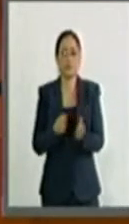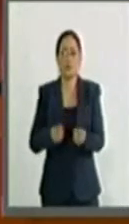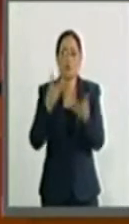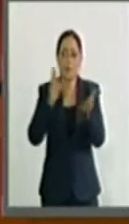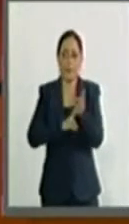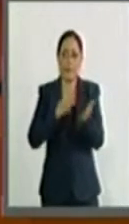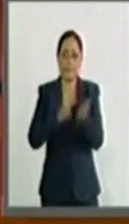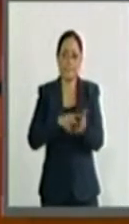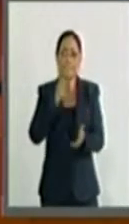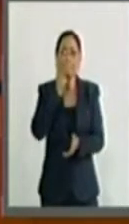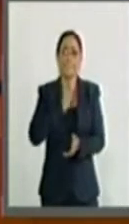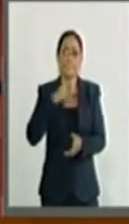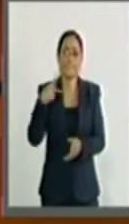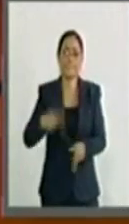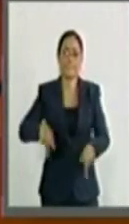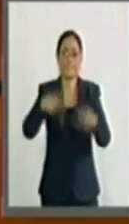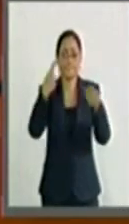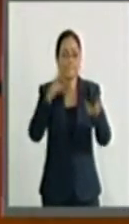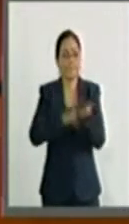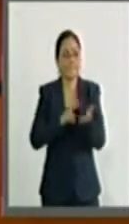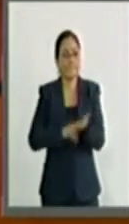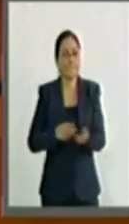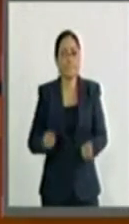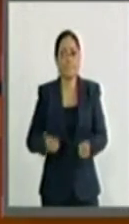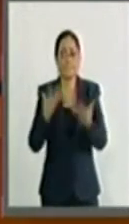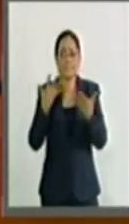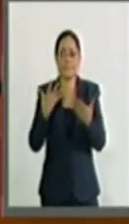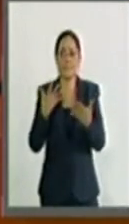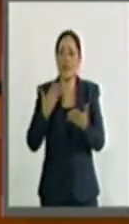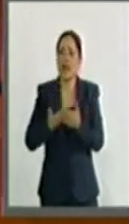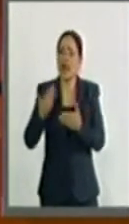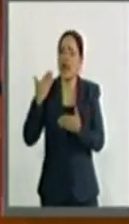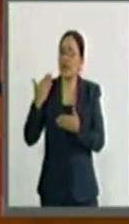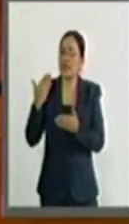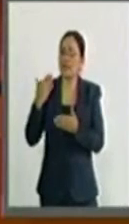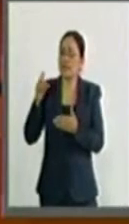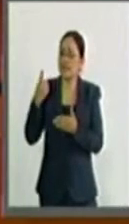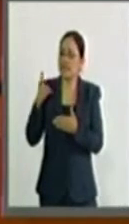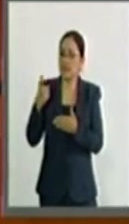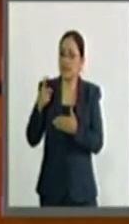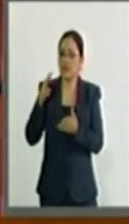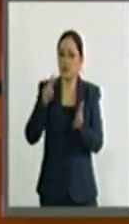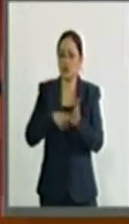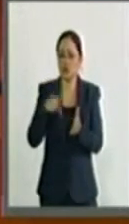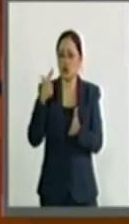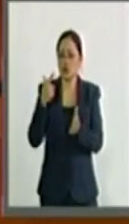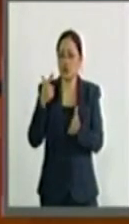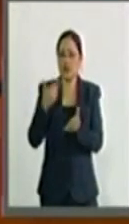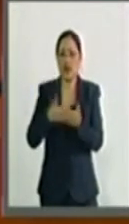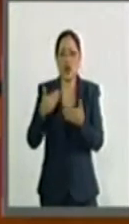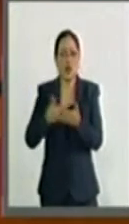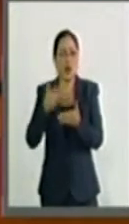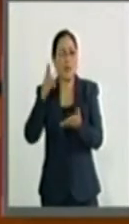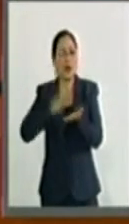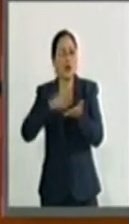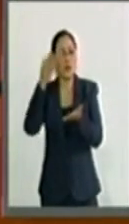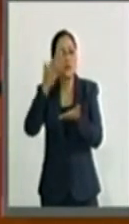mexicana se vende a la mitad de lo que costaba en diciembre del 2012, es